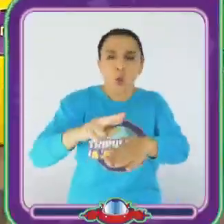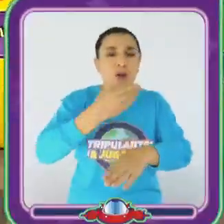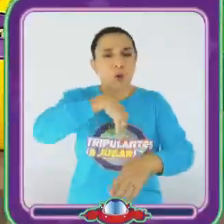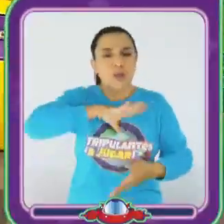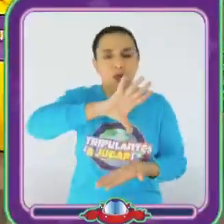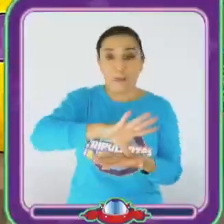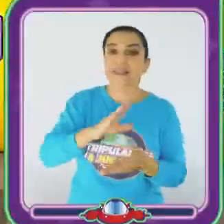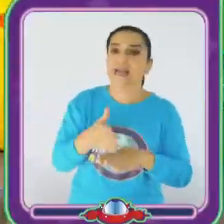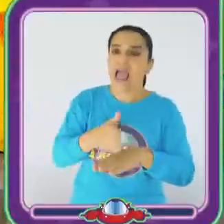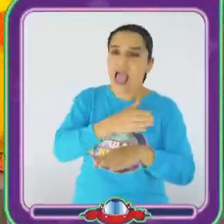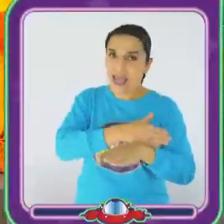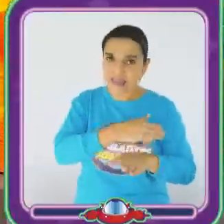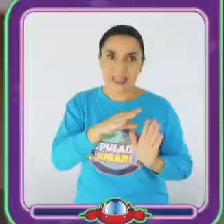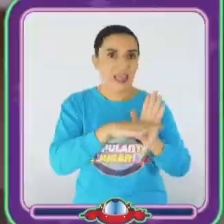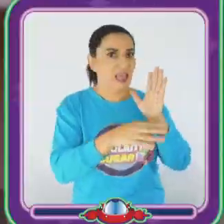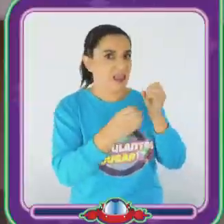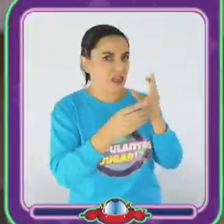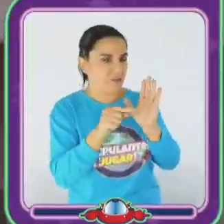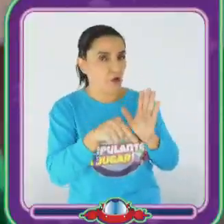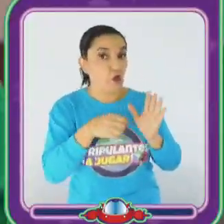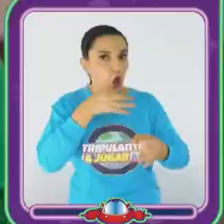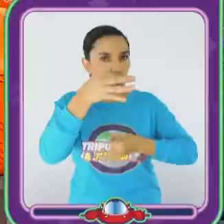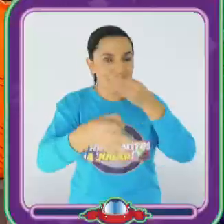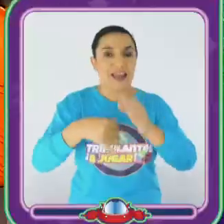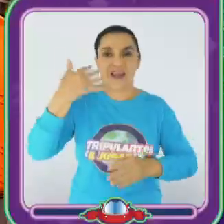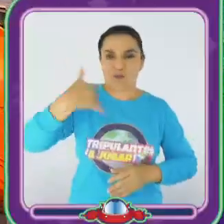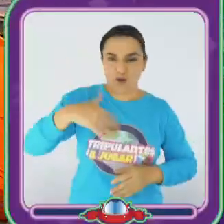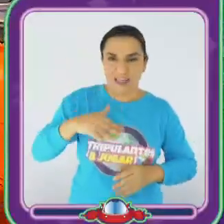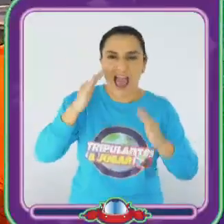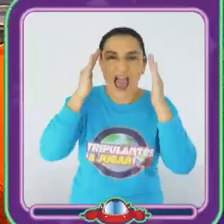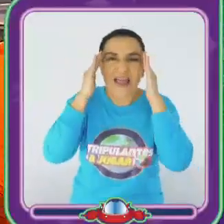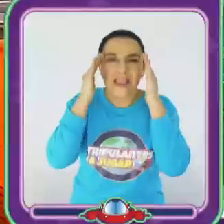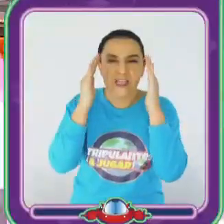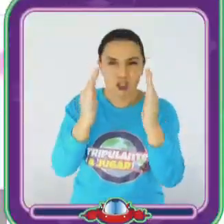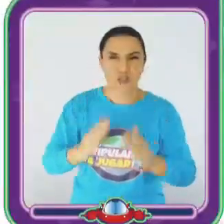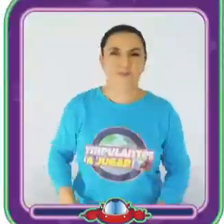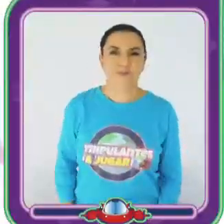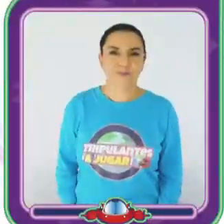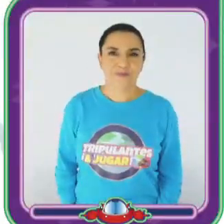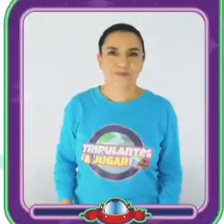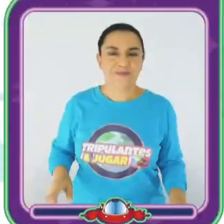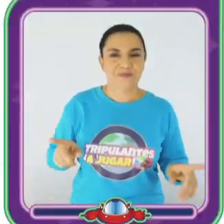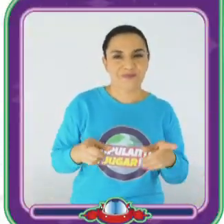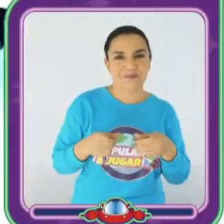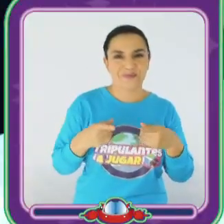antes, tripulación, Edubilu 1 parece que nos tiene que contar algo muy importante. ¡Mucha atención!